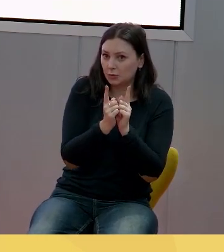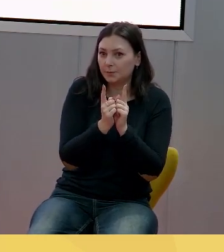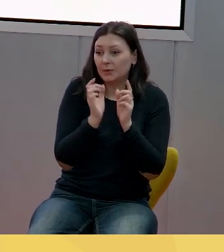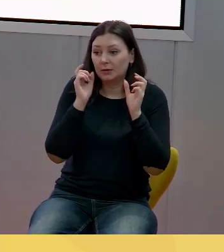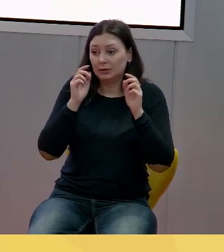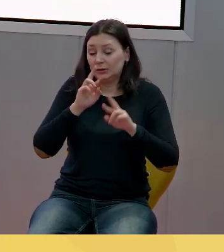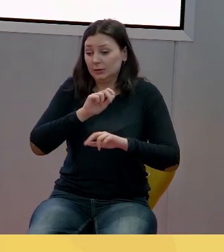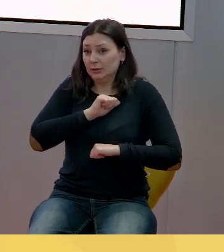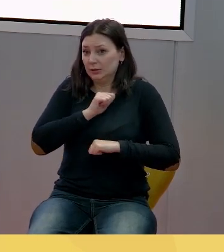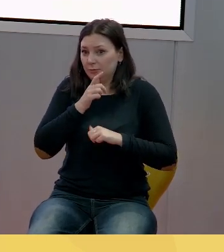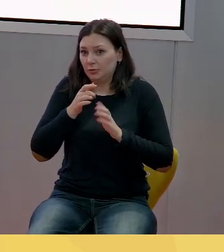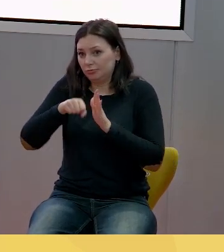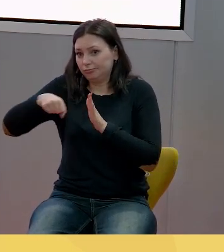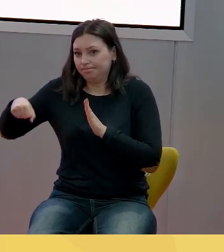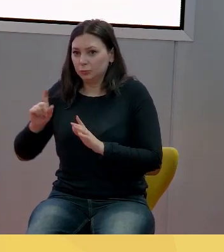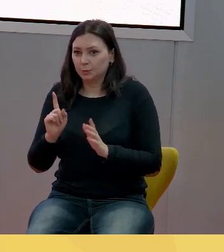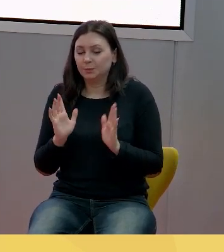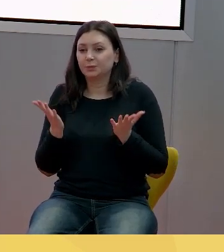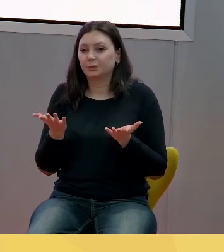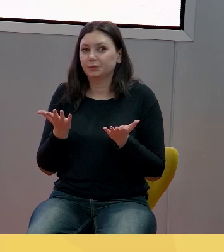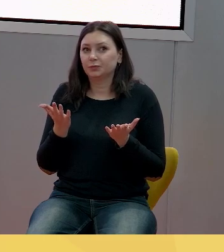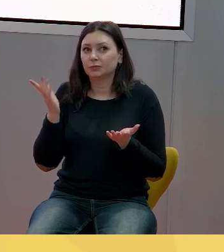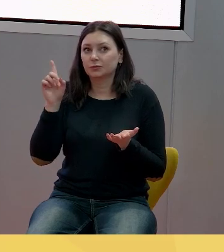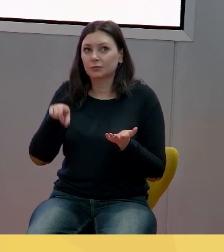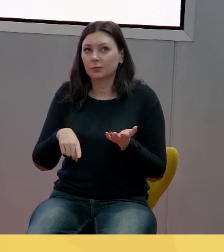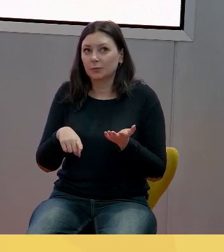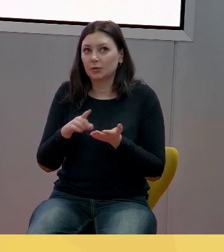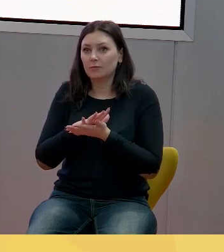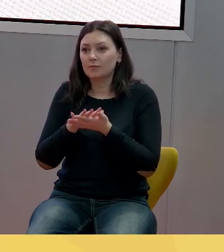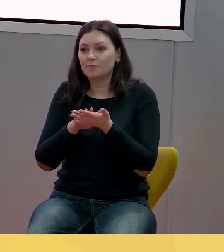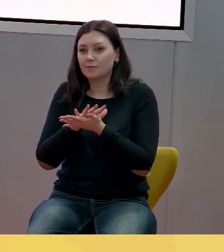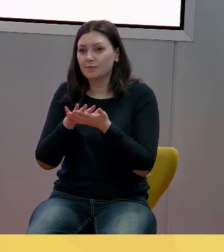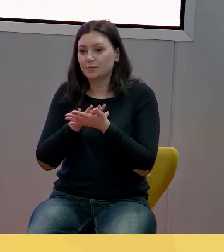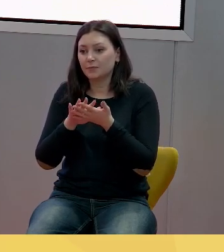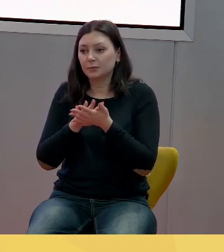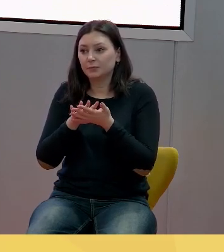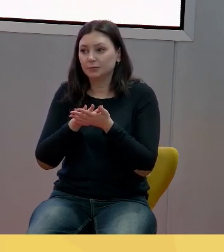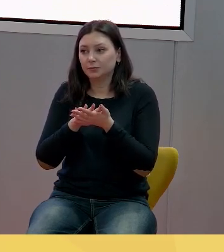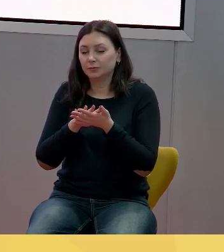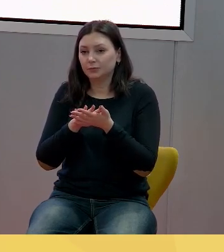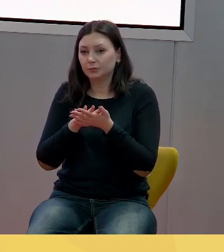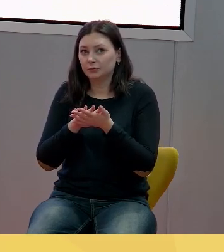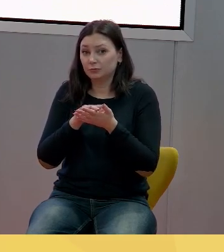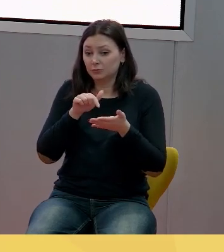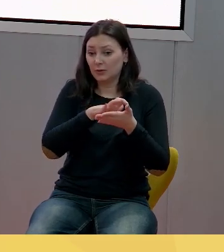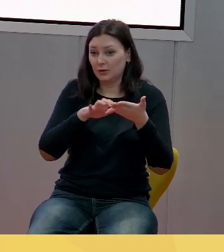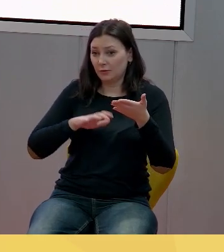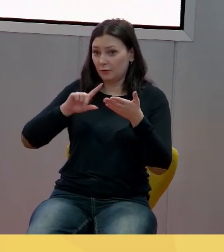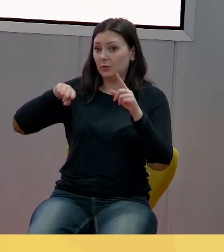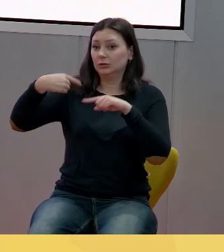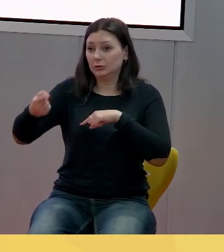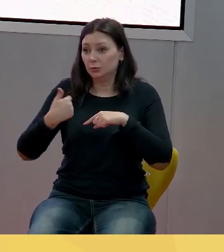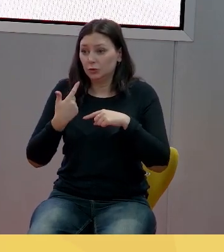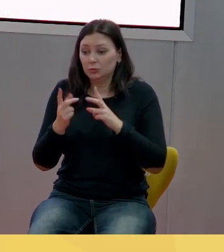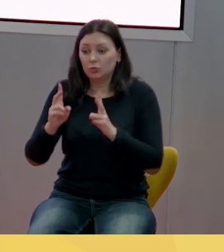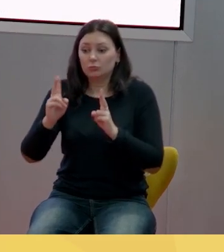demasiado. Y luego voy a hablar, como dijo, de las reacciones que ha habido al informe CAS a diferentes niveles,